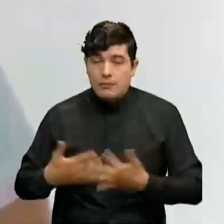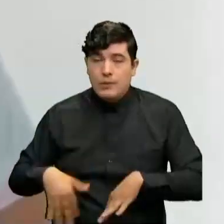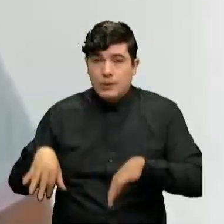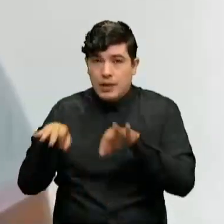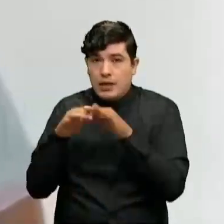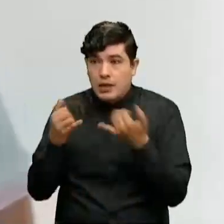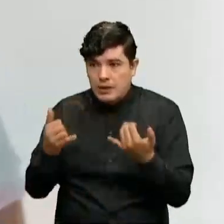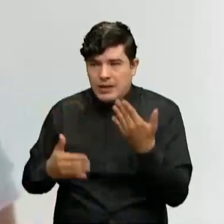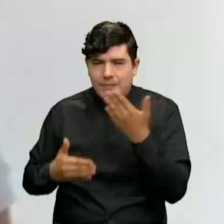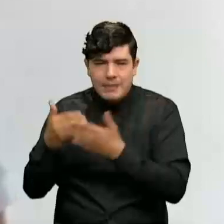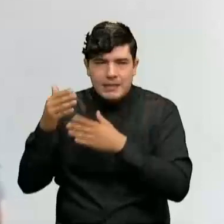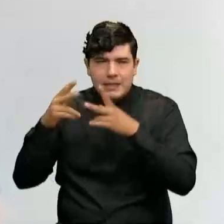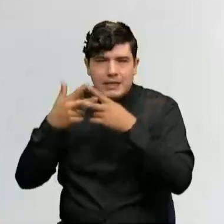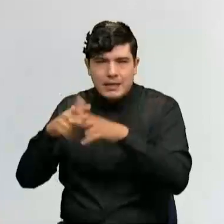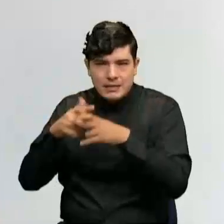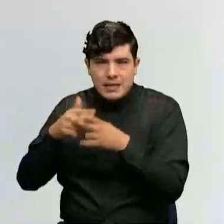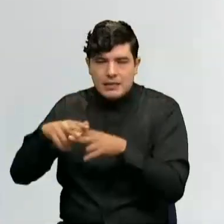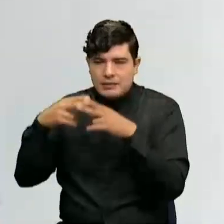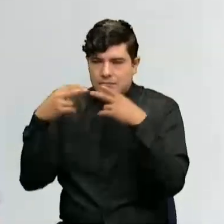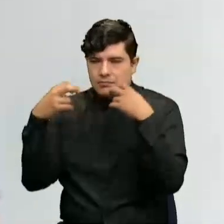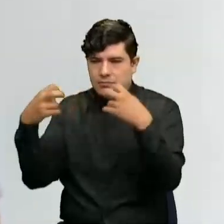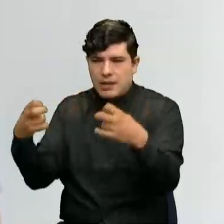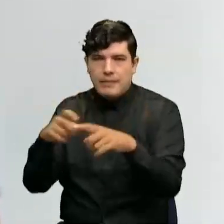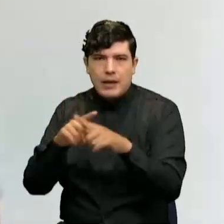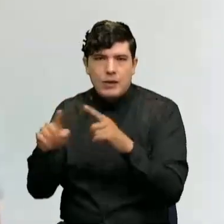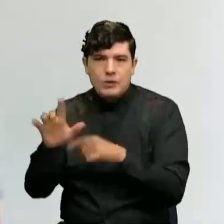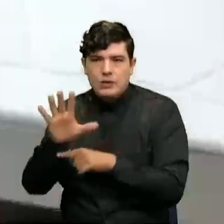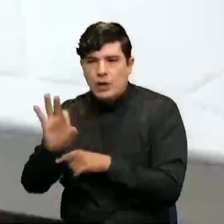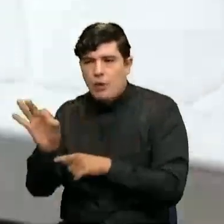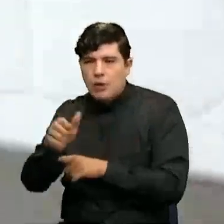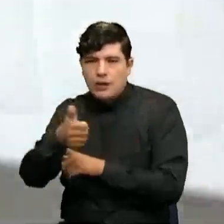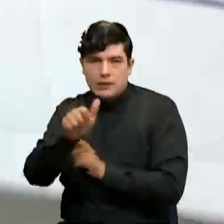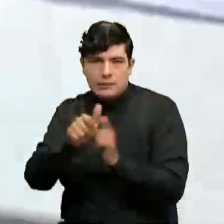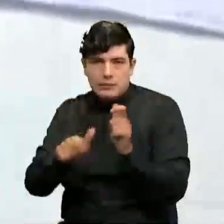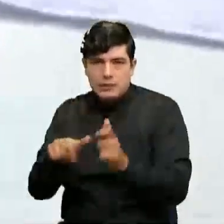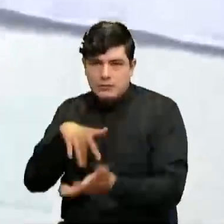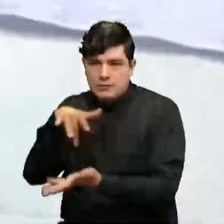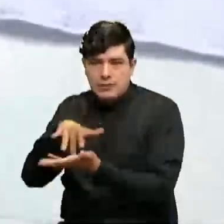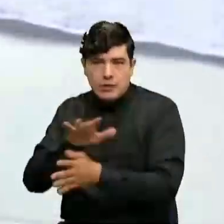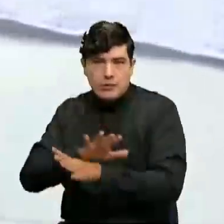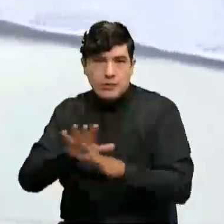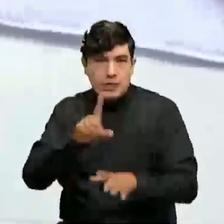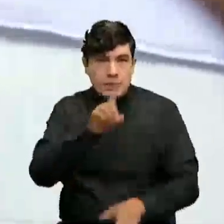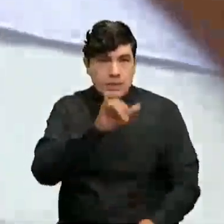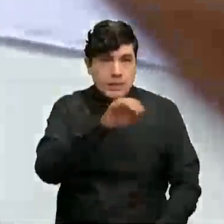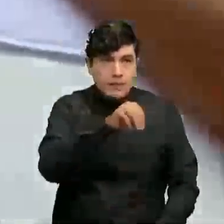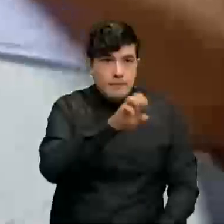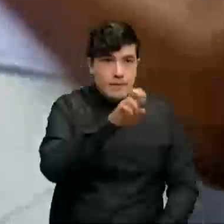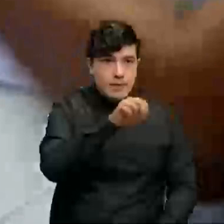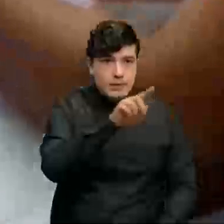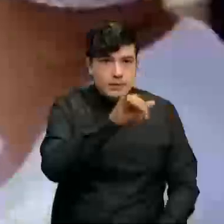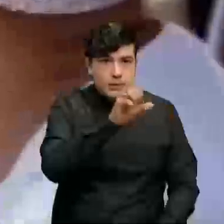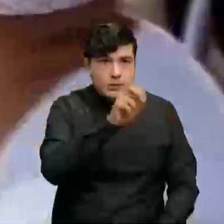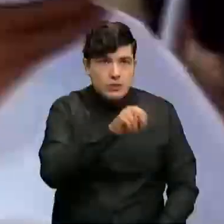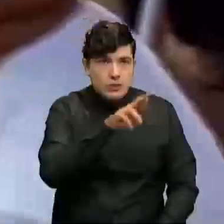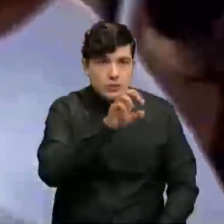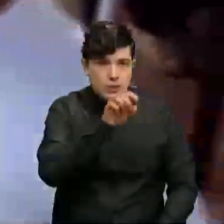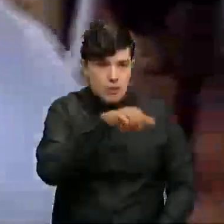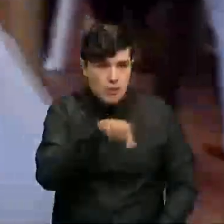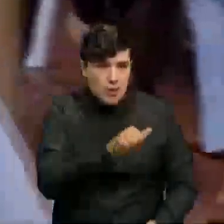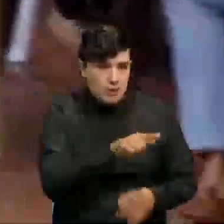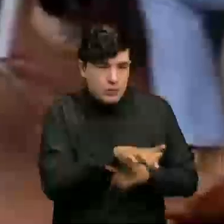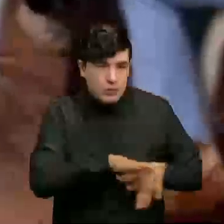con talleres ya presenciales, pero de 5 o 10 pacientes. Dimensión Rosa se convirtió en el espacio de aquellas mujeres que